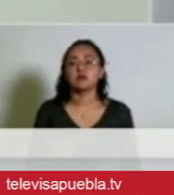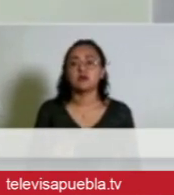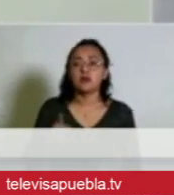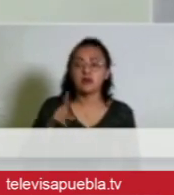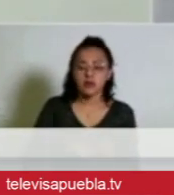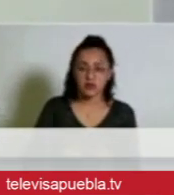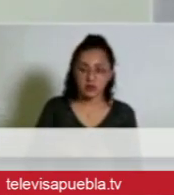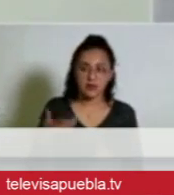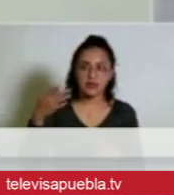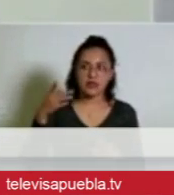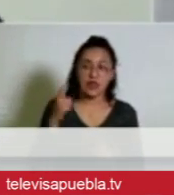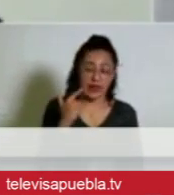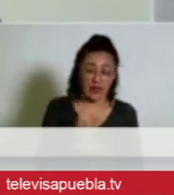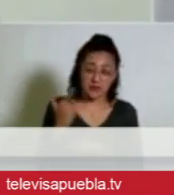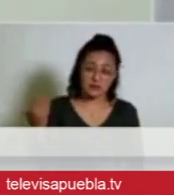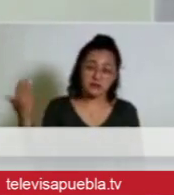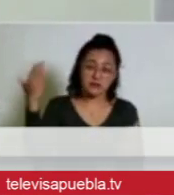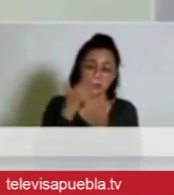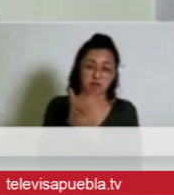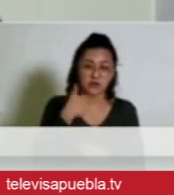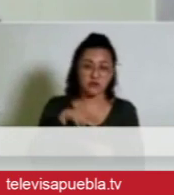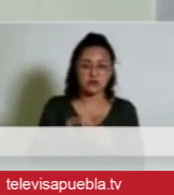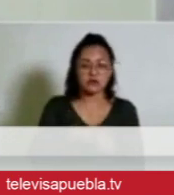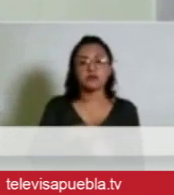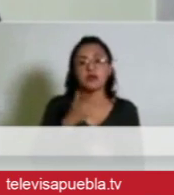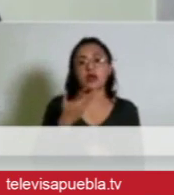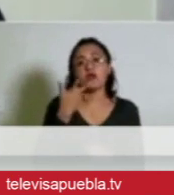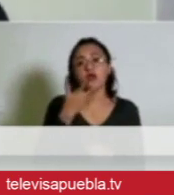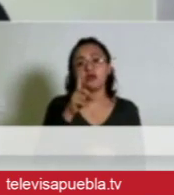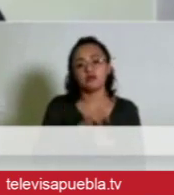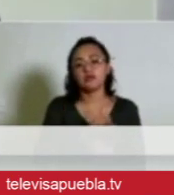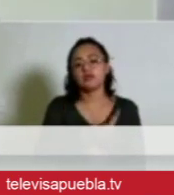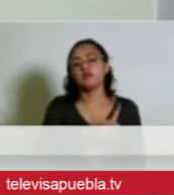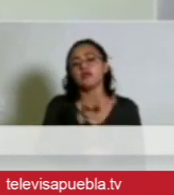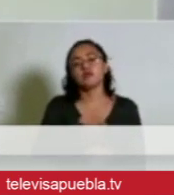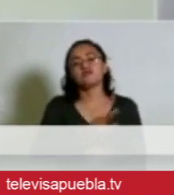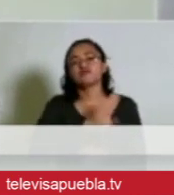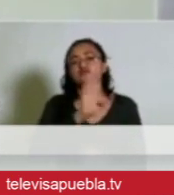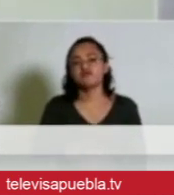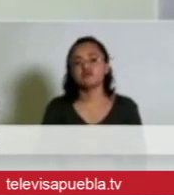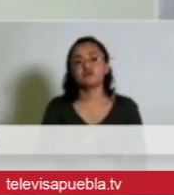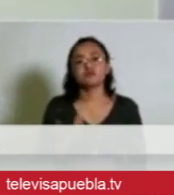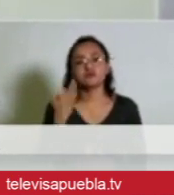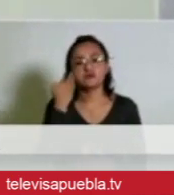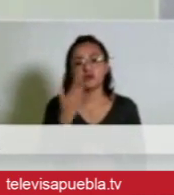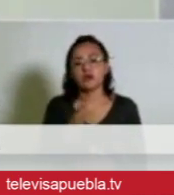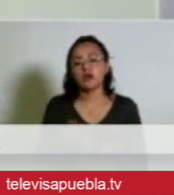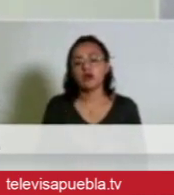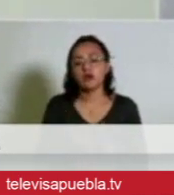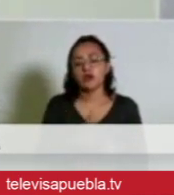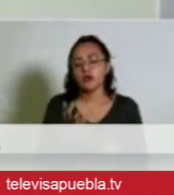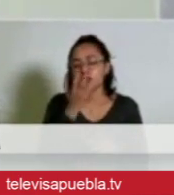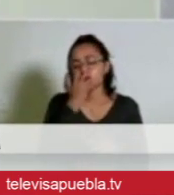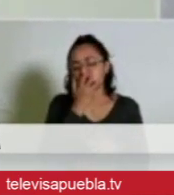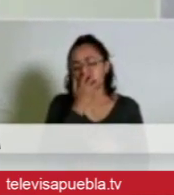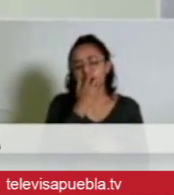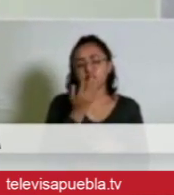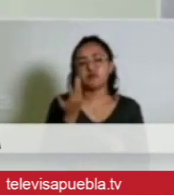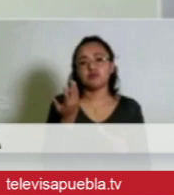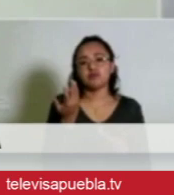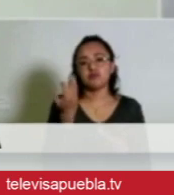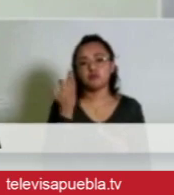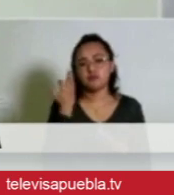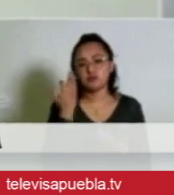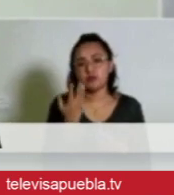cuando llegan graves 8 días después es el promedio que duran de acentuados o